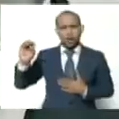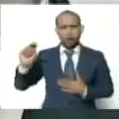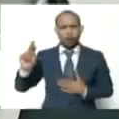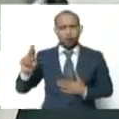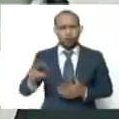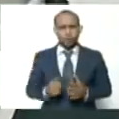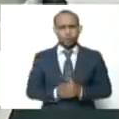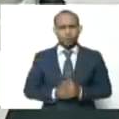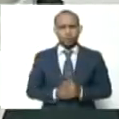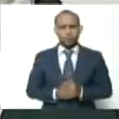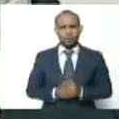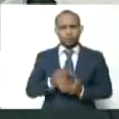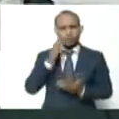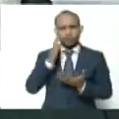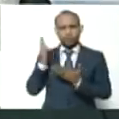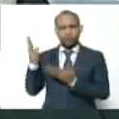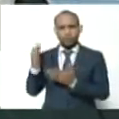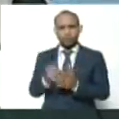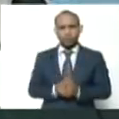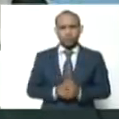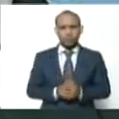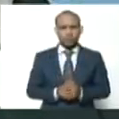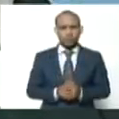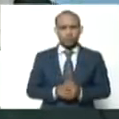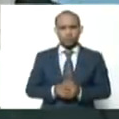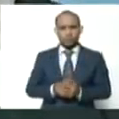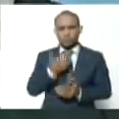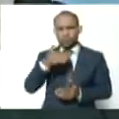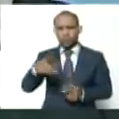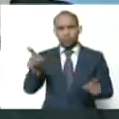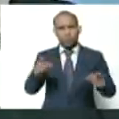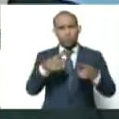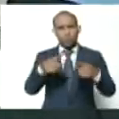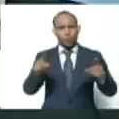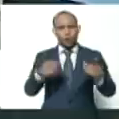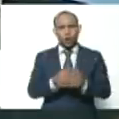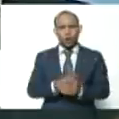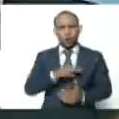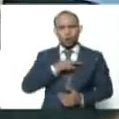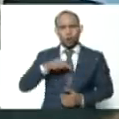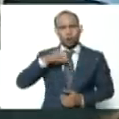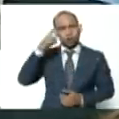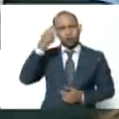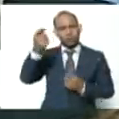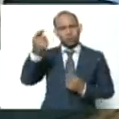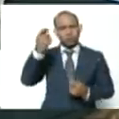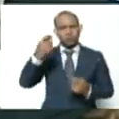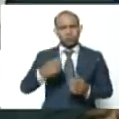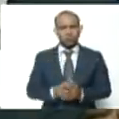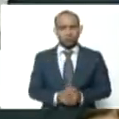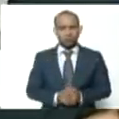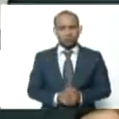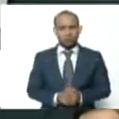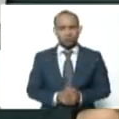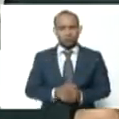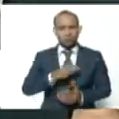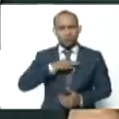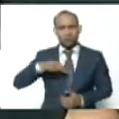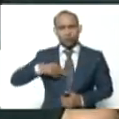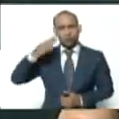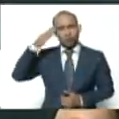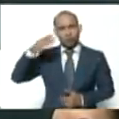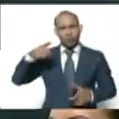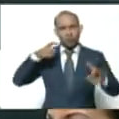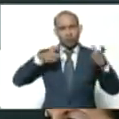América. Recientemente cumplió años. Nos estuvimos recordando a Néstor Kirchner, a nuestro comandante Hugo